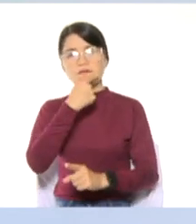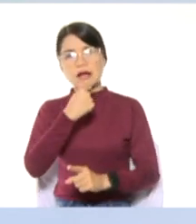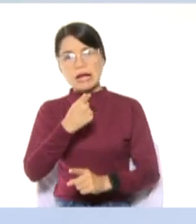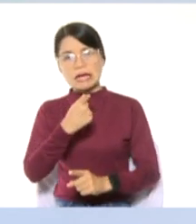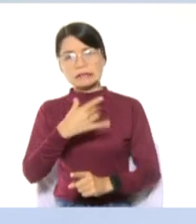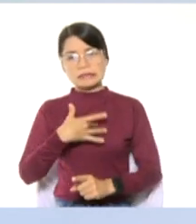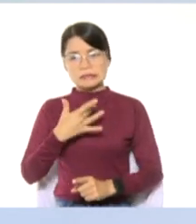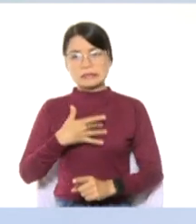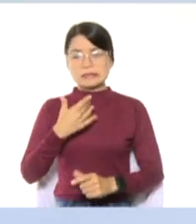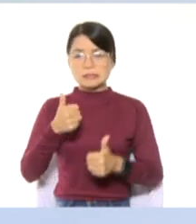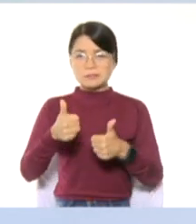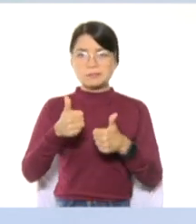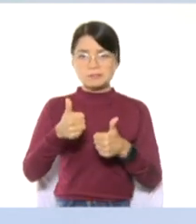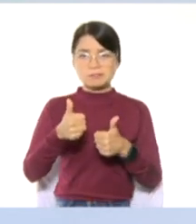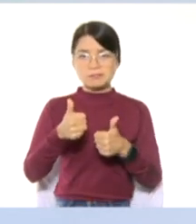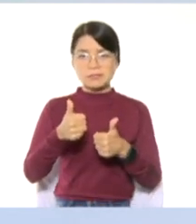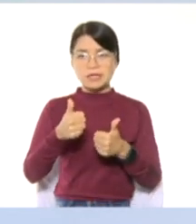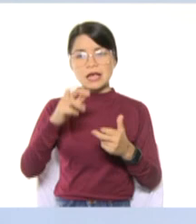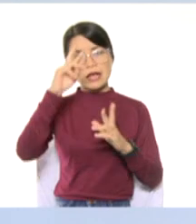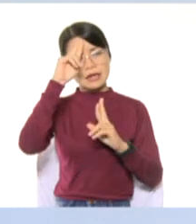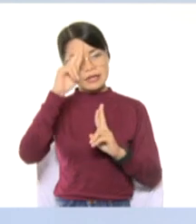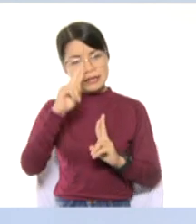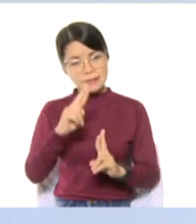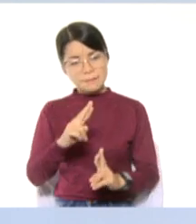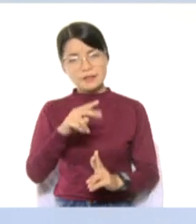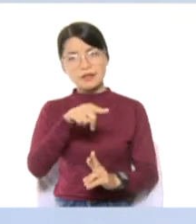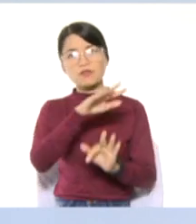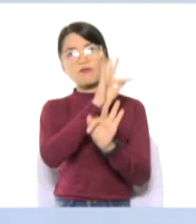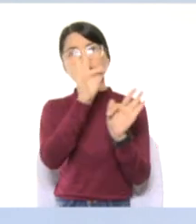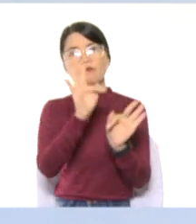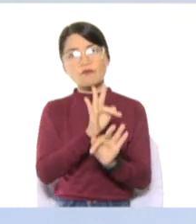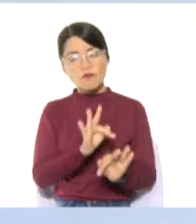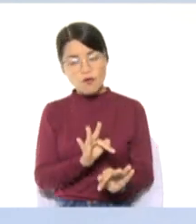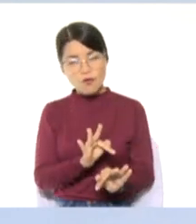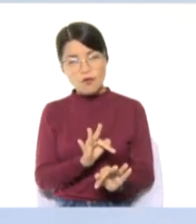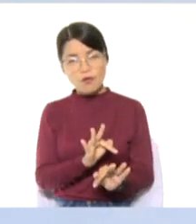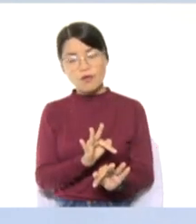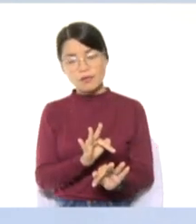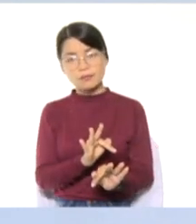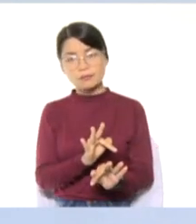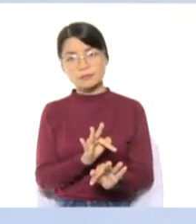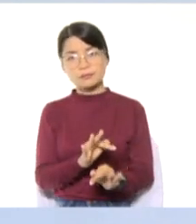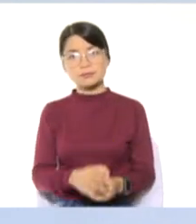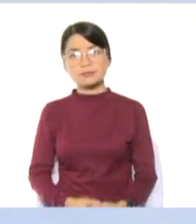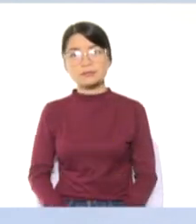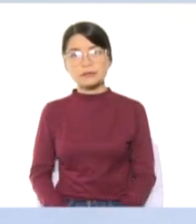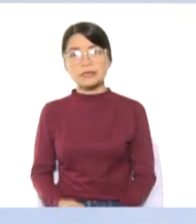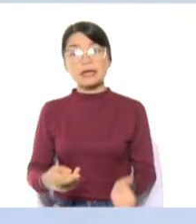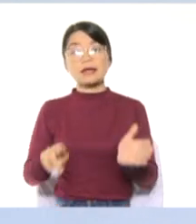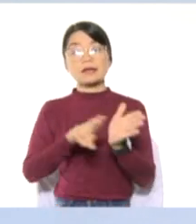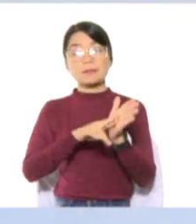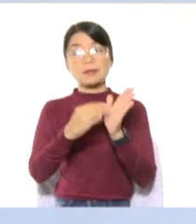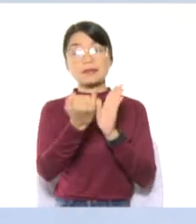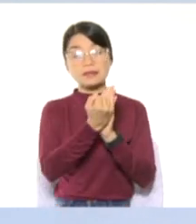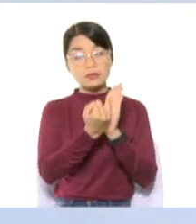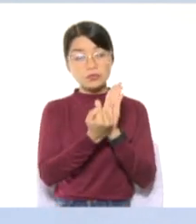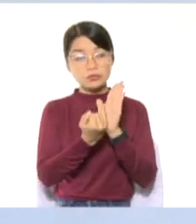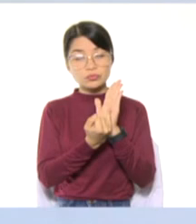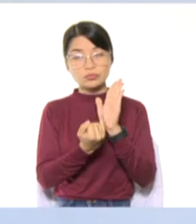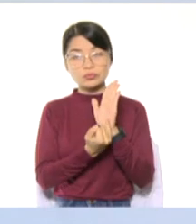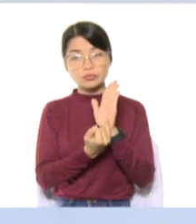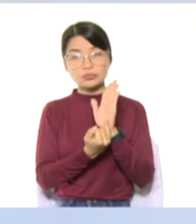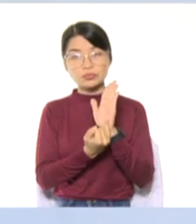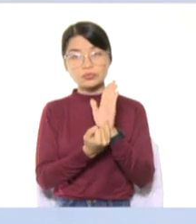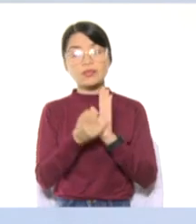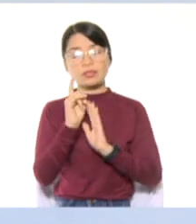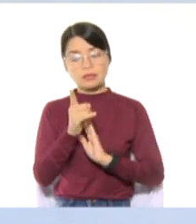y aprendizaje. Es así, mi profe, respetando ese ritmo y estilo de aprendizaje, si es necesario repetir las instrucciones, porque la clase de educación física